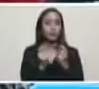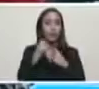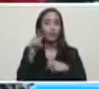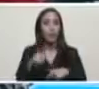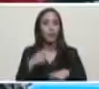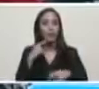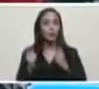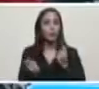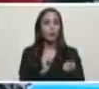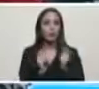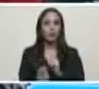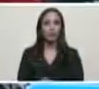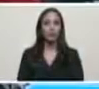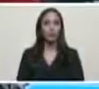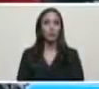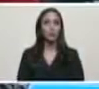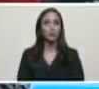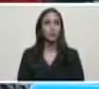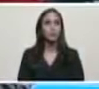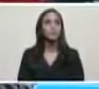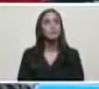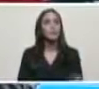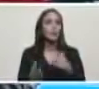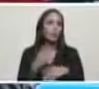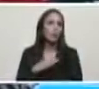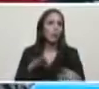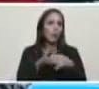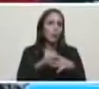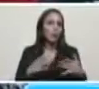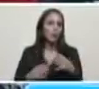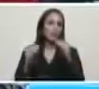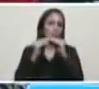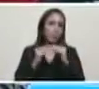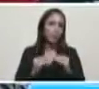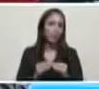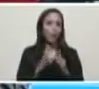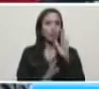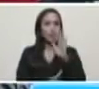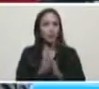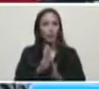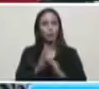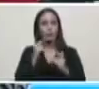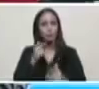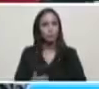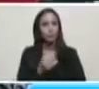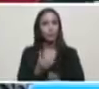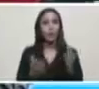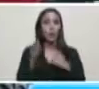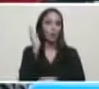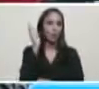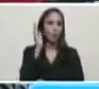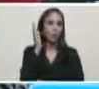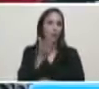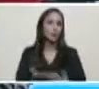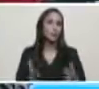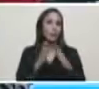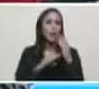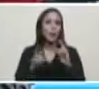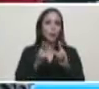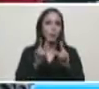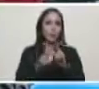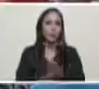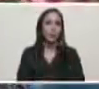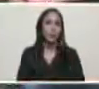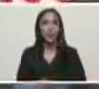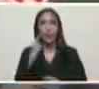y están vinculados al desarrollo y continuidad de este importante congreso de viviendo venezolano